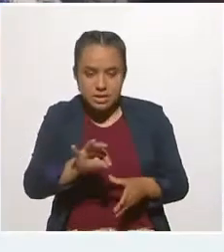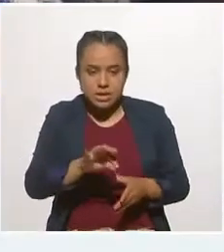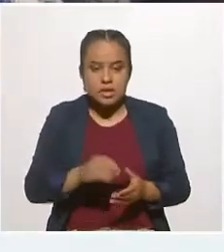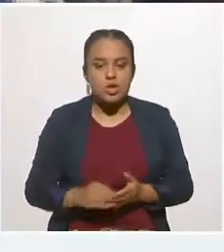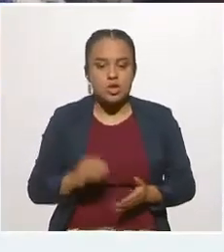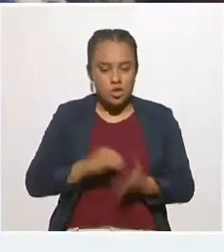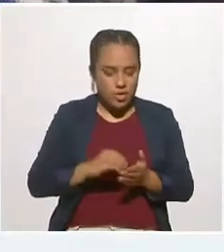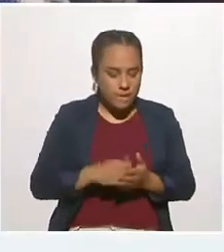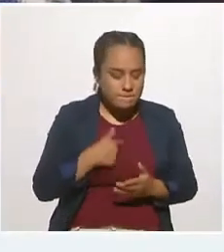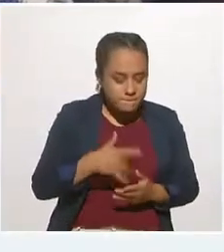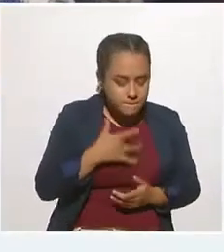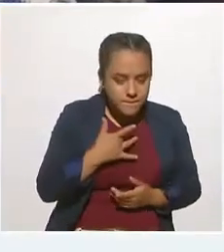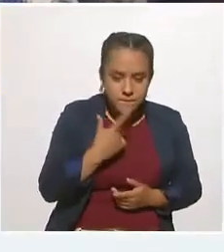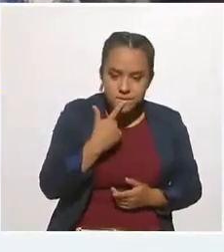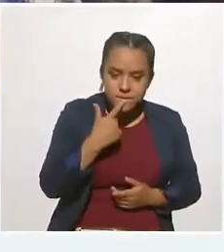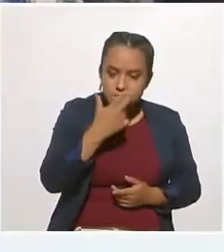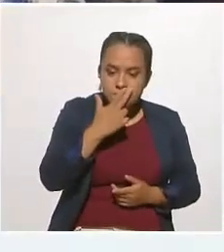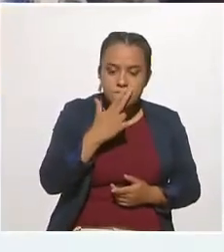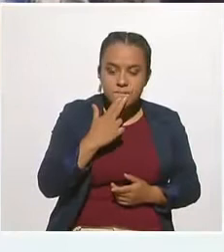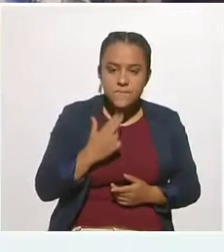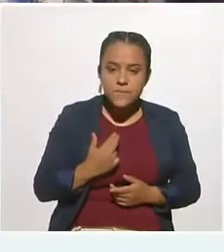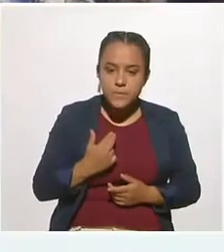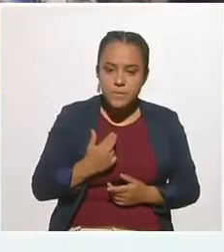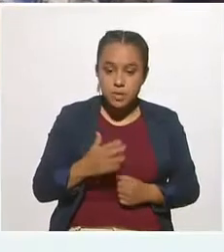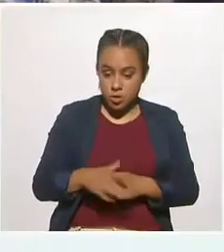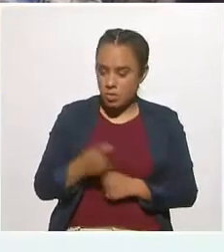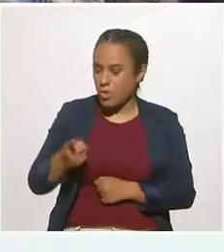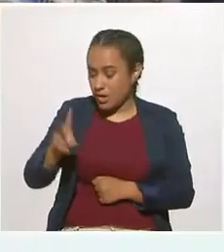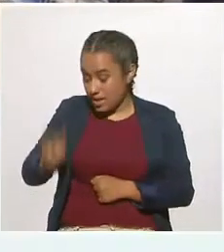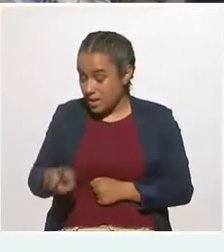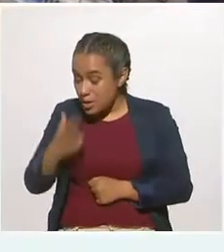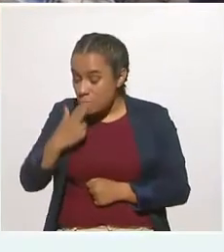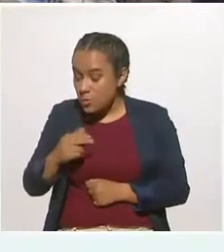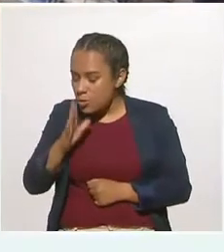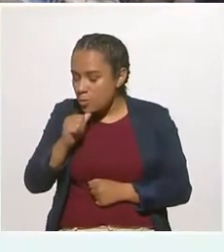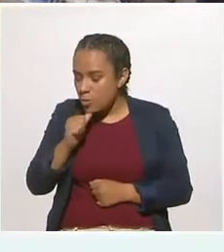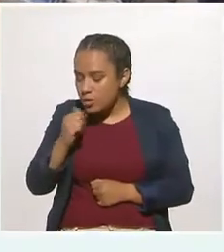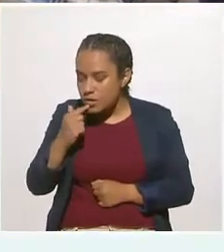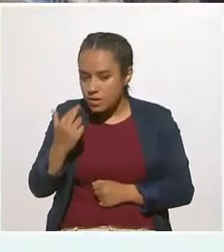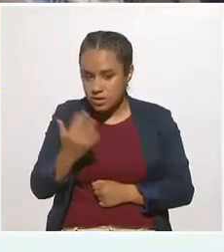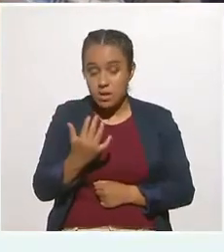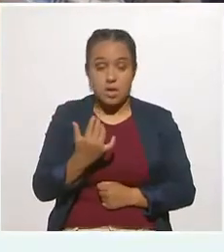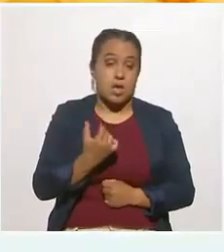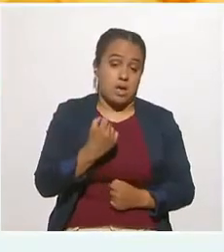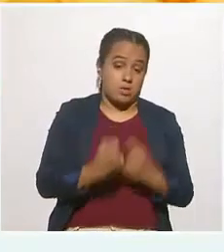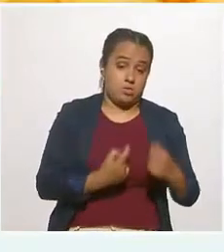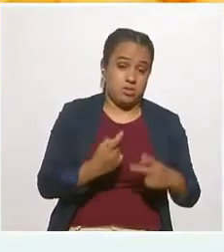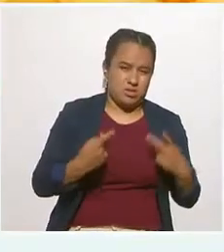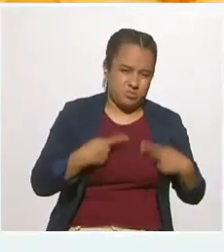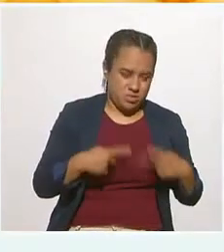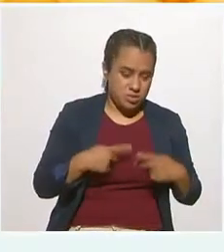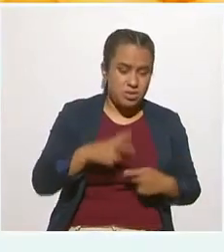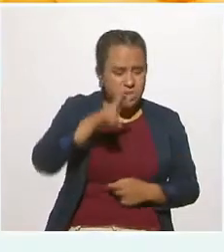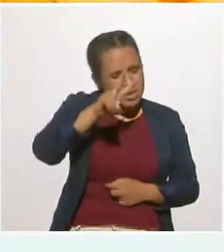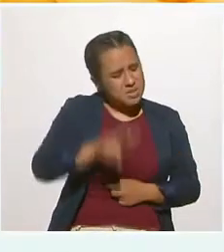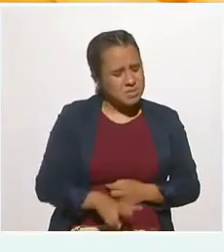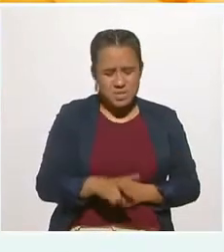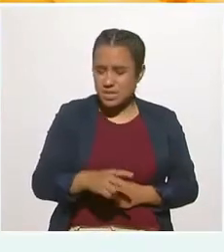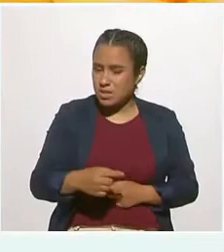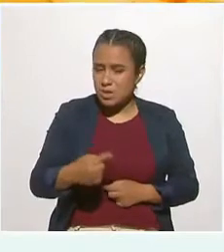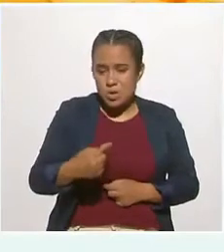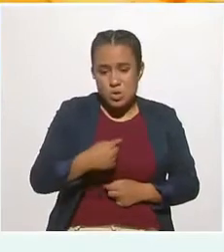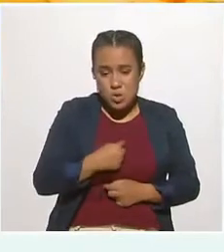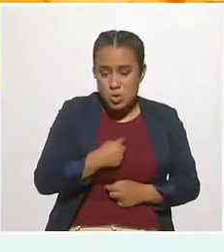porque no puedo disfrutar el verdadero sabor de los alimentos. Para algunos pacientes que de verdad me dicen, es que de plano yo no puedo, necesito ese